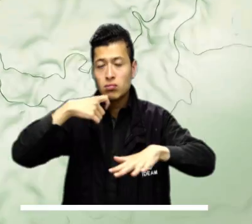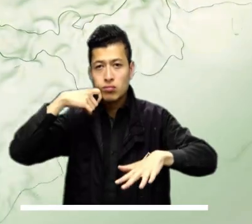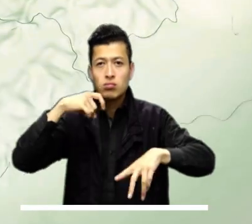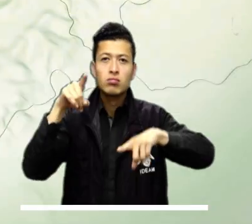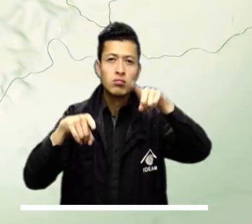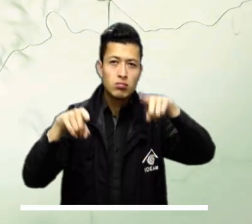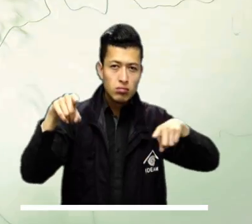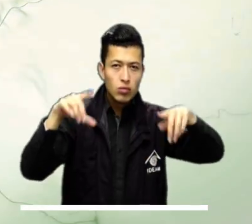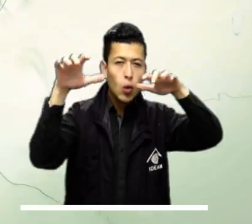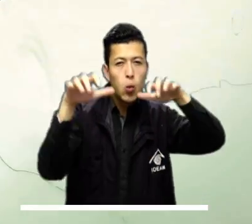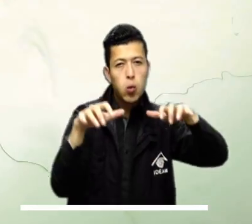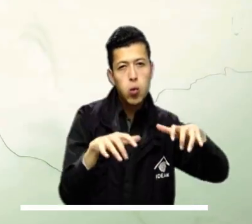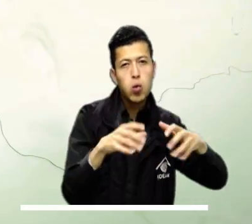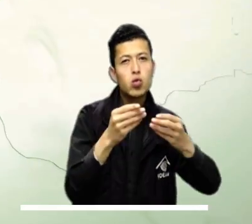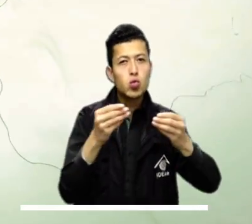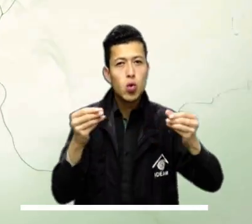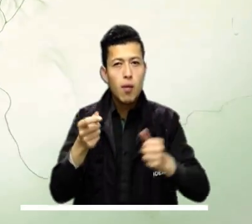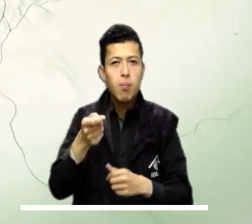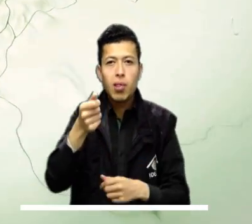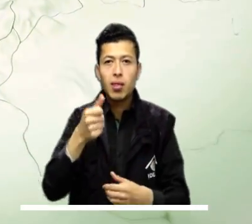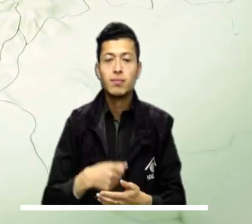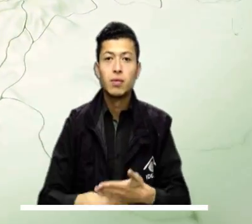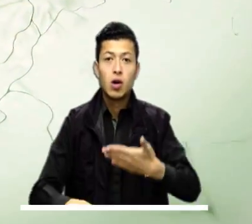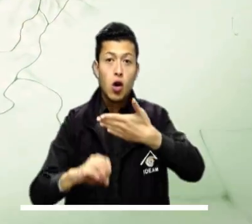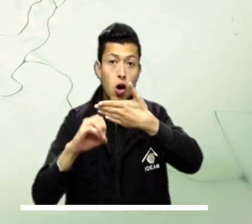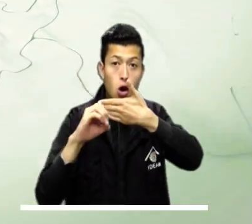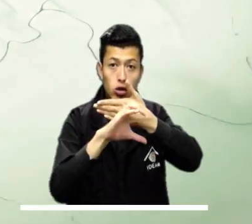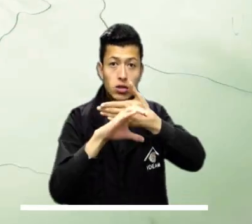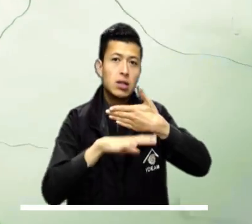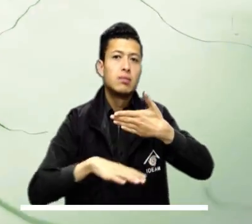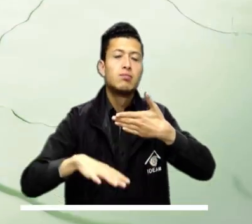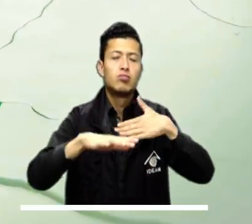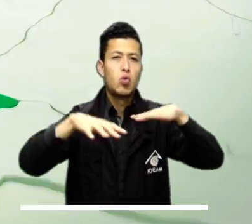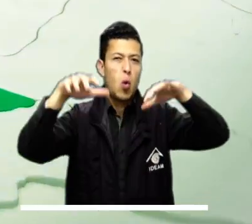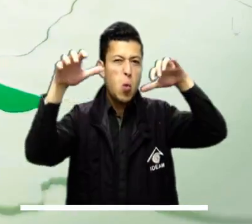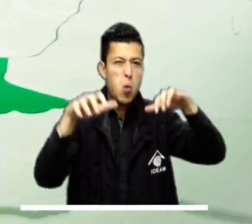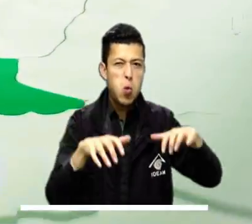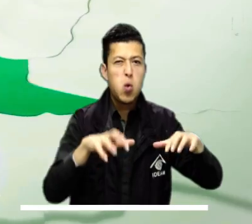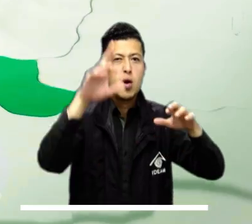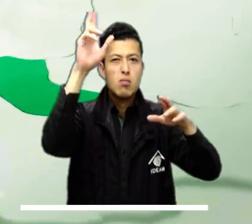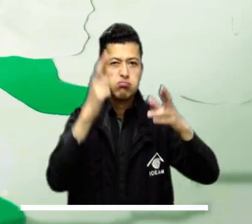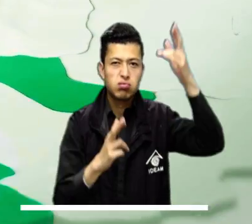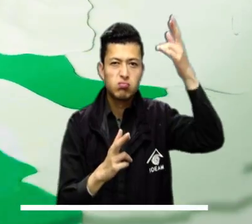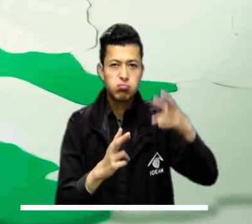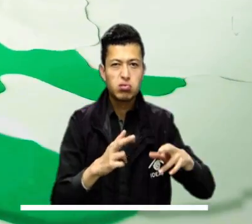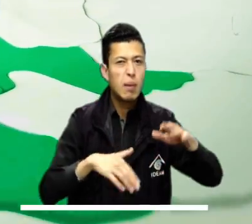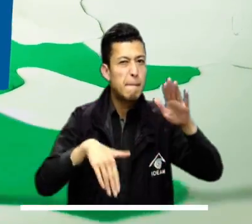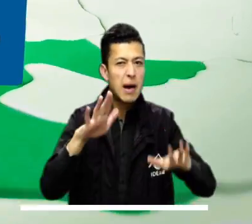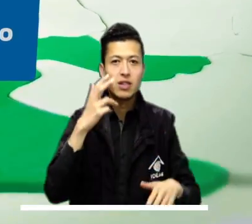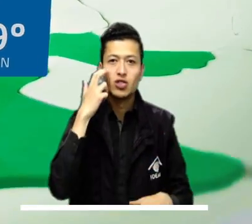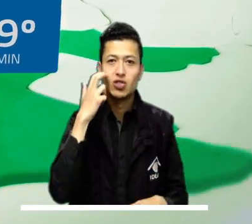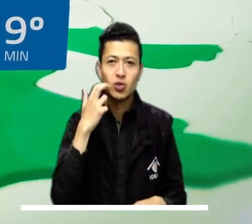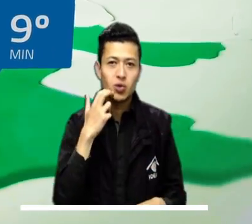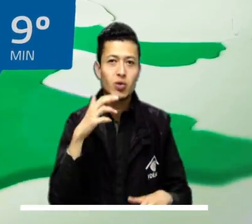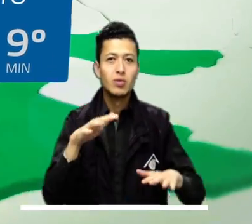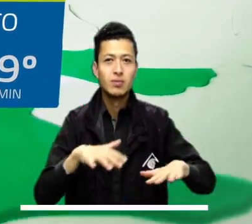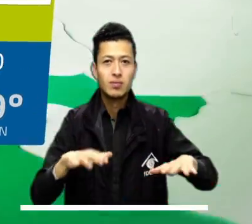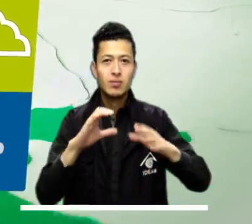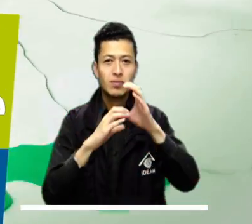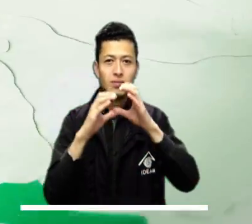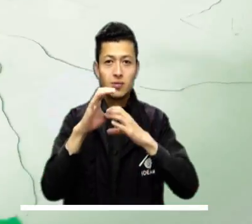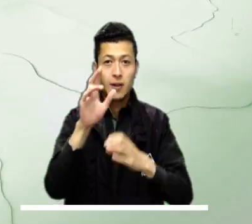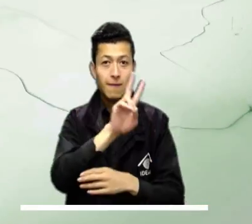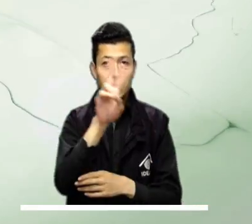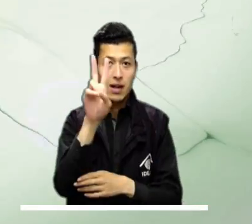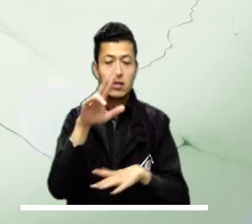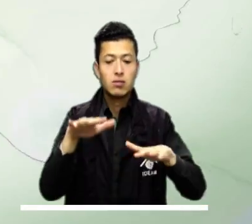esporádicas. En el occidente tendremos lluvias y tormentas eléctricas al pie del litoral, especialmente en Chocó, Cauca y Valle. Tiempo